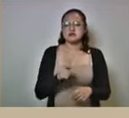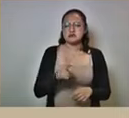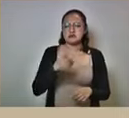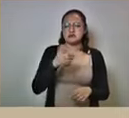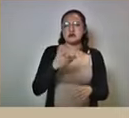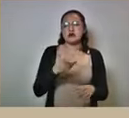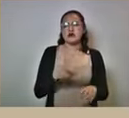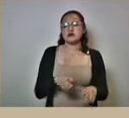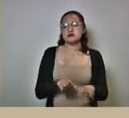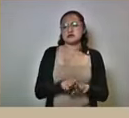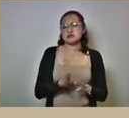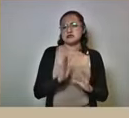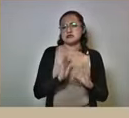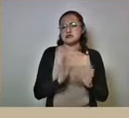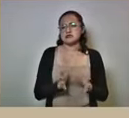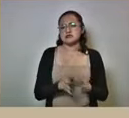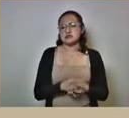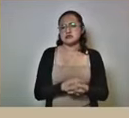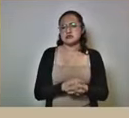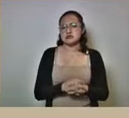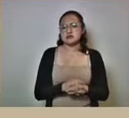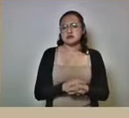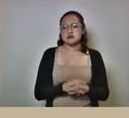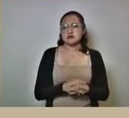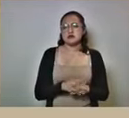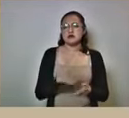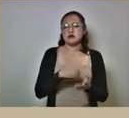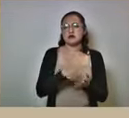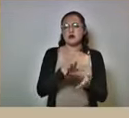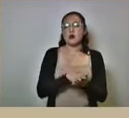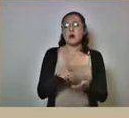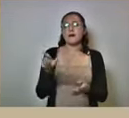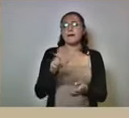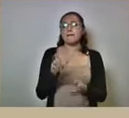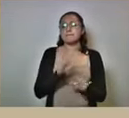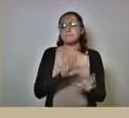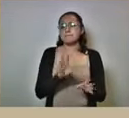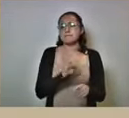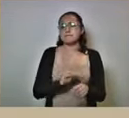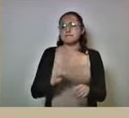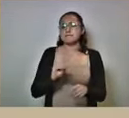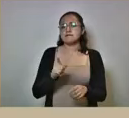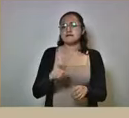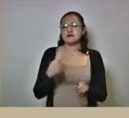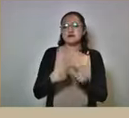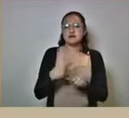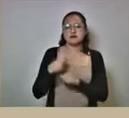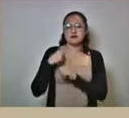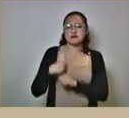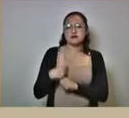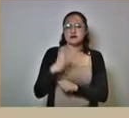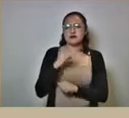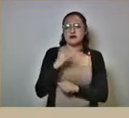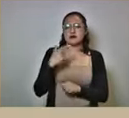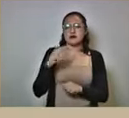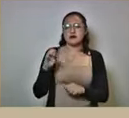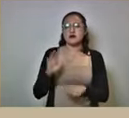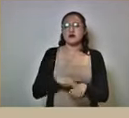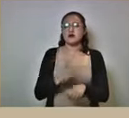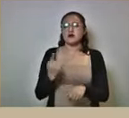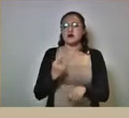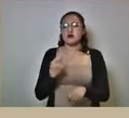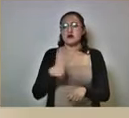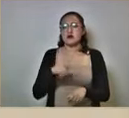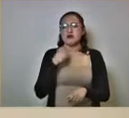ya ya está nombrada o cuándo se va a nombrar a la titular de la Fiscalía de Género, sobre todo por